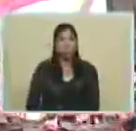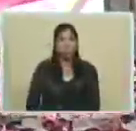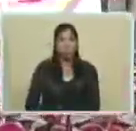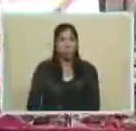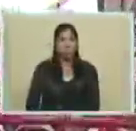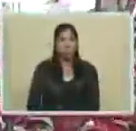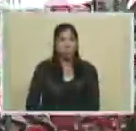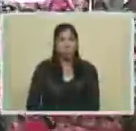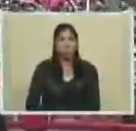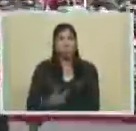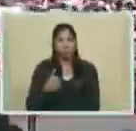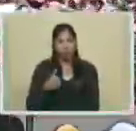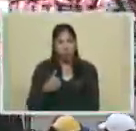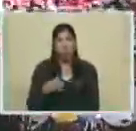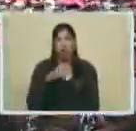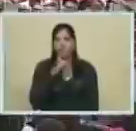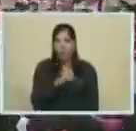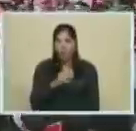se los dije,